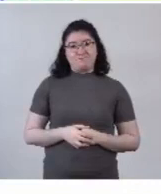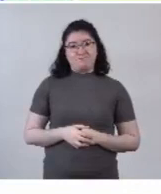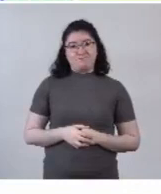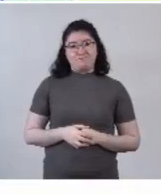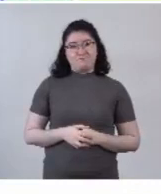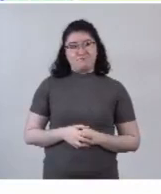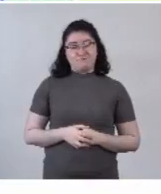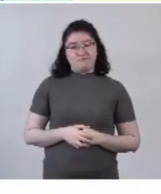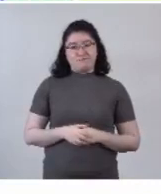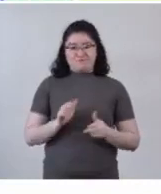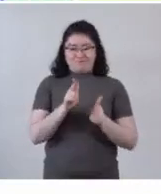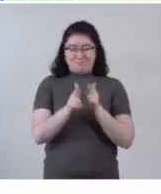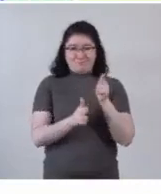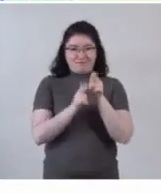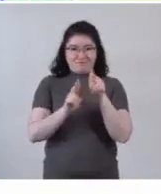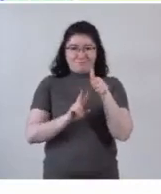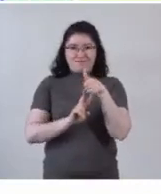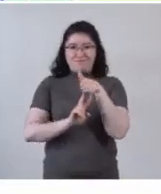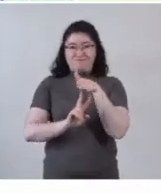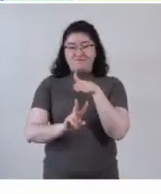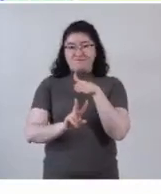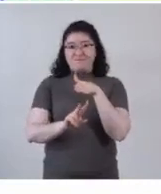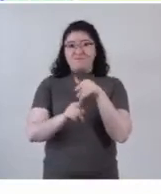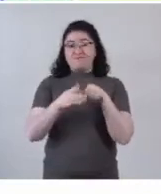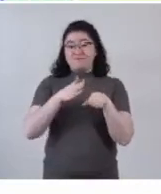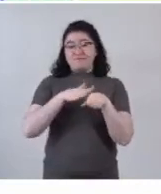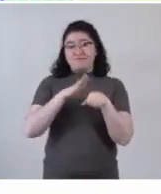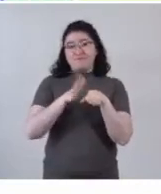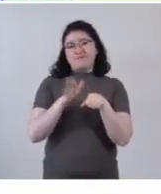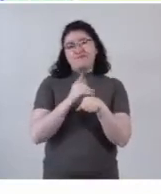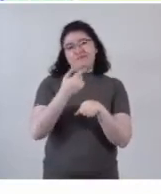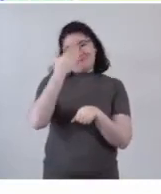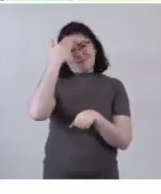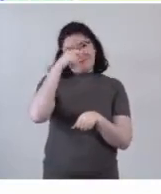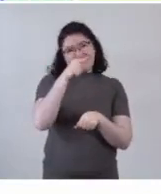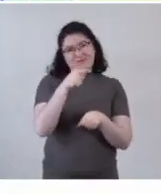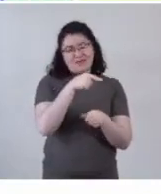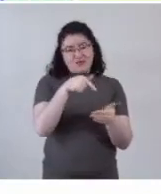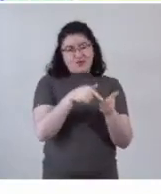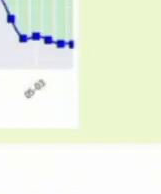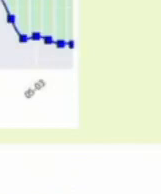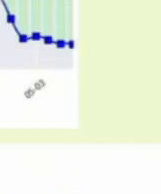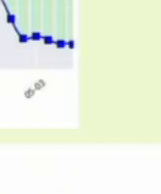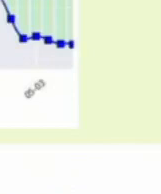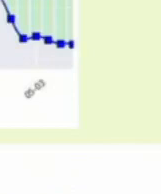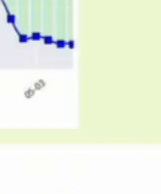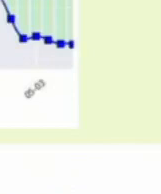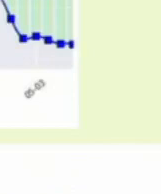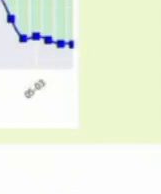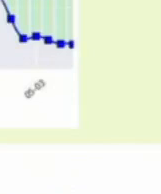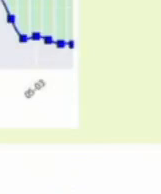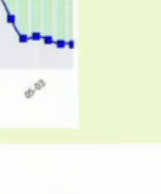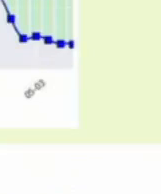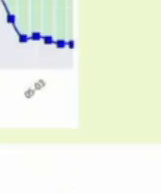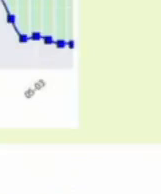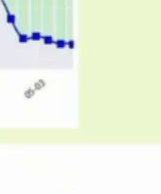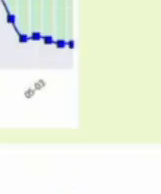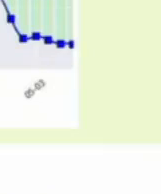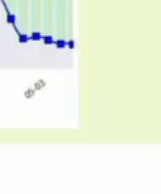El tren ligero, que tiene es mayor porque sabemos que está cerrado en un tramo el tren ligero por las obras que se están